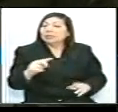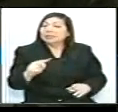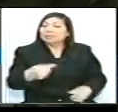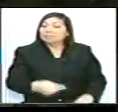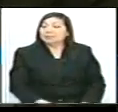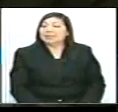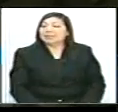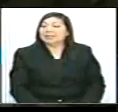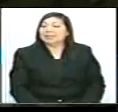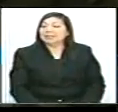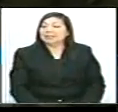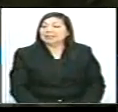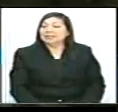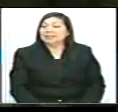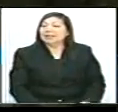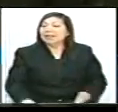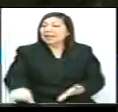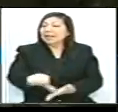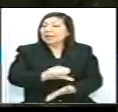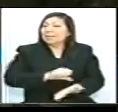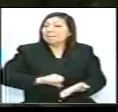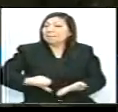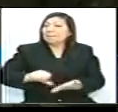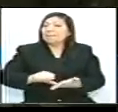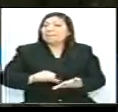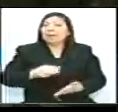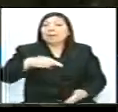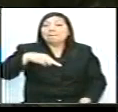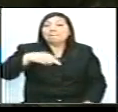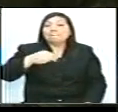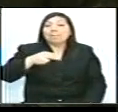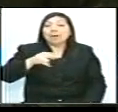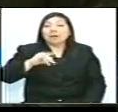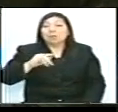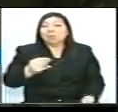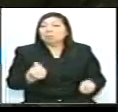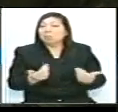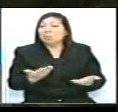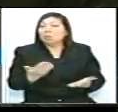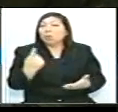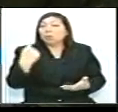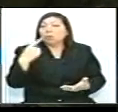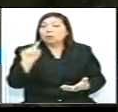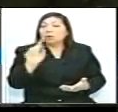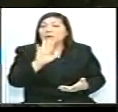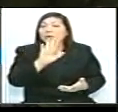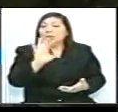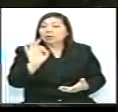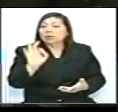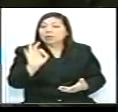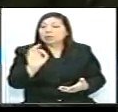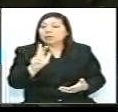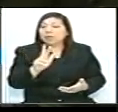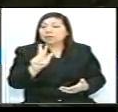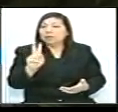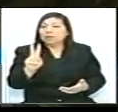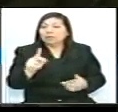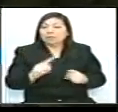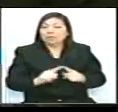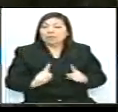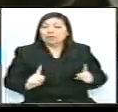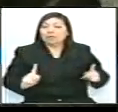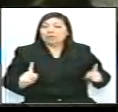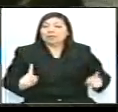hectáreas, el Parque Nacional del Manu con una extensión de 1.532.000